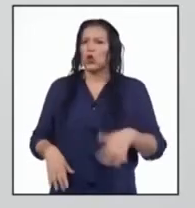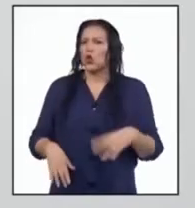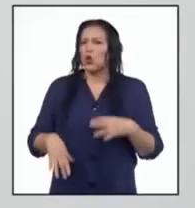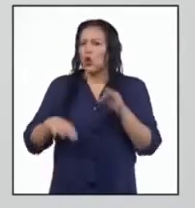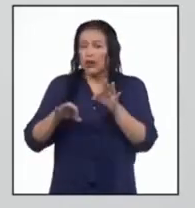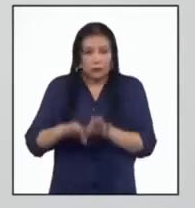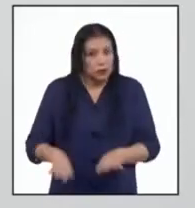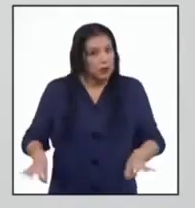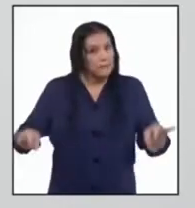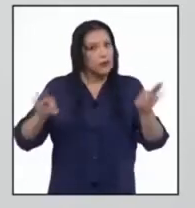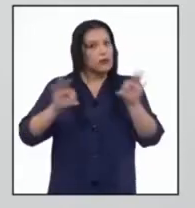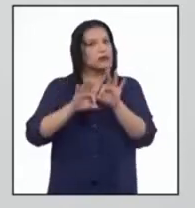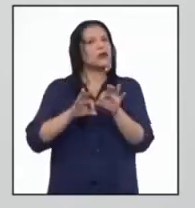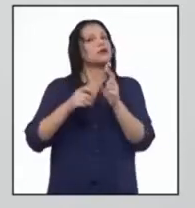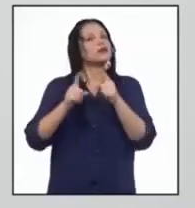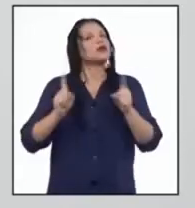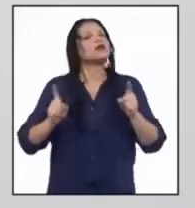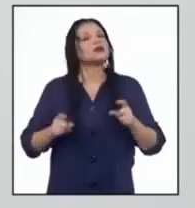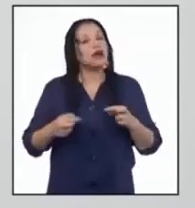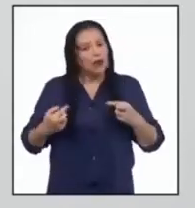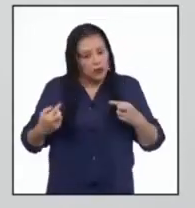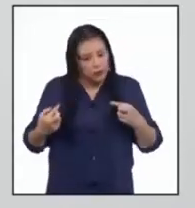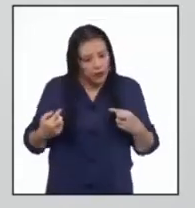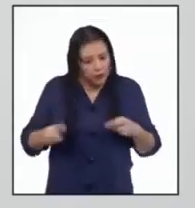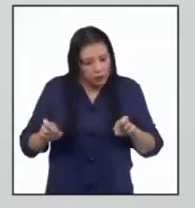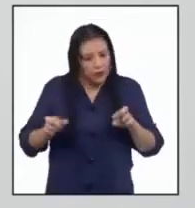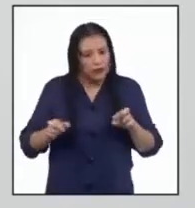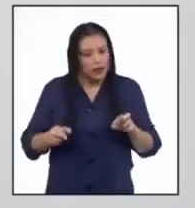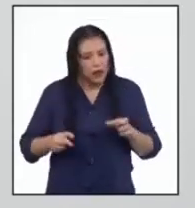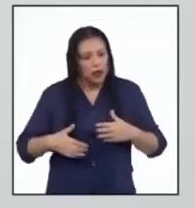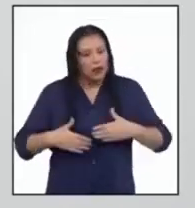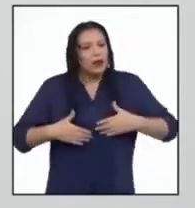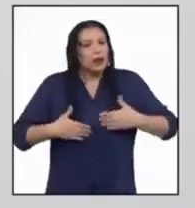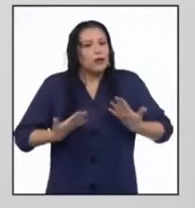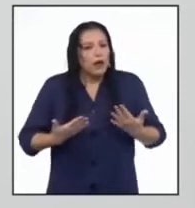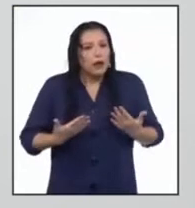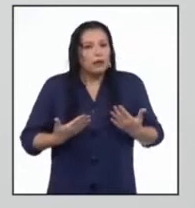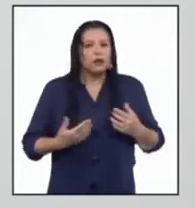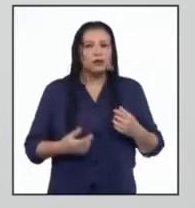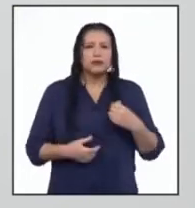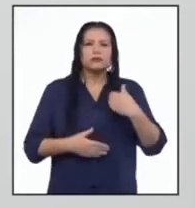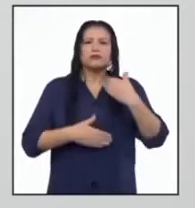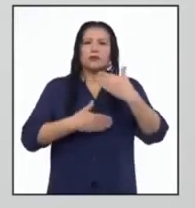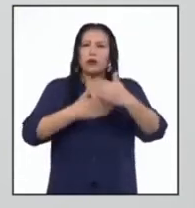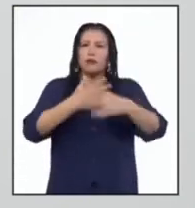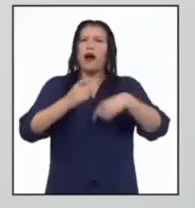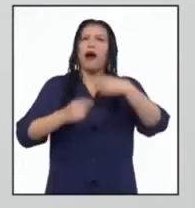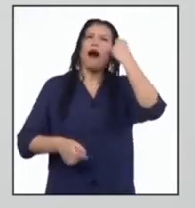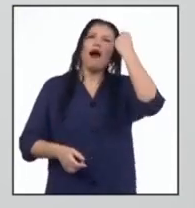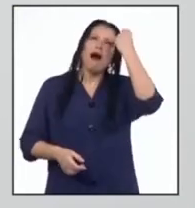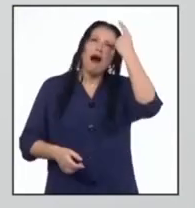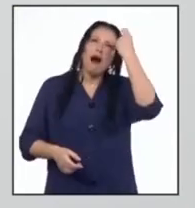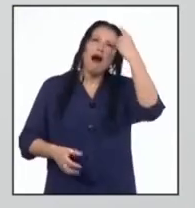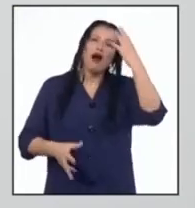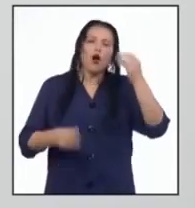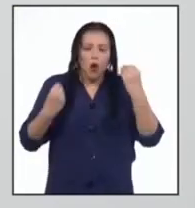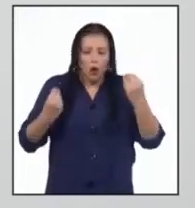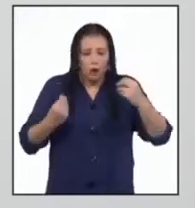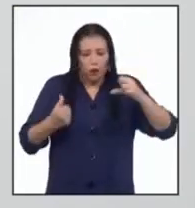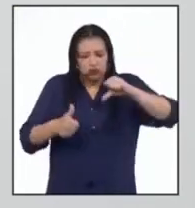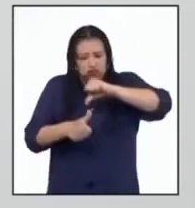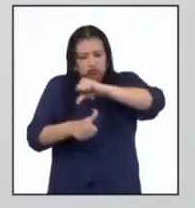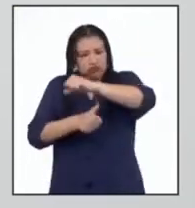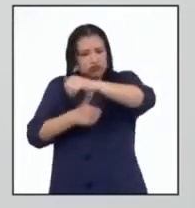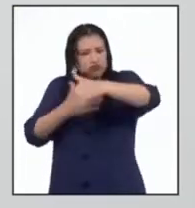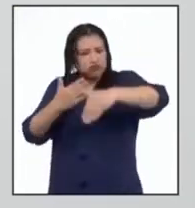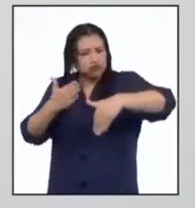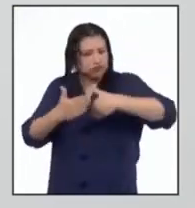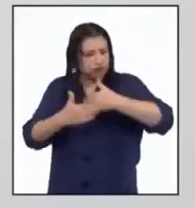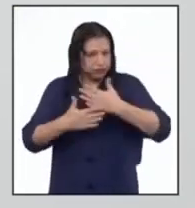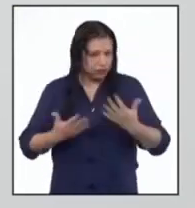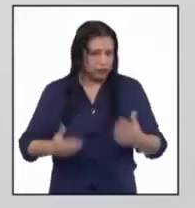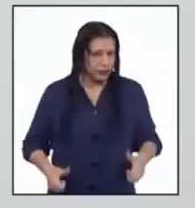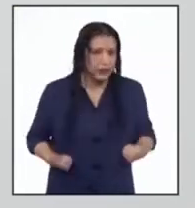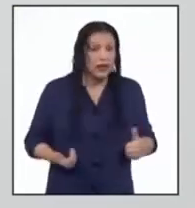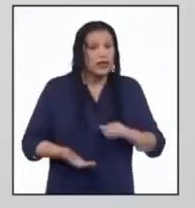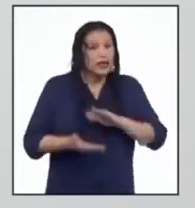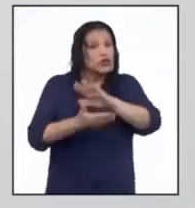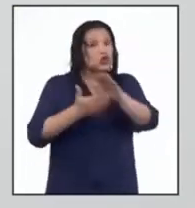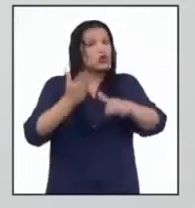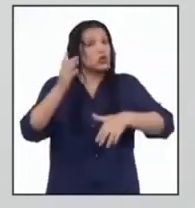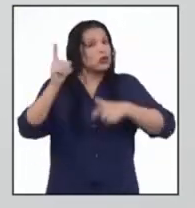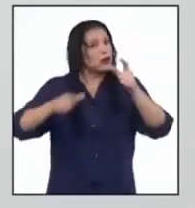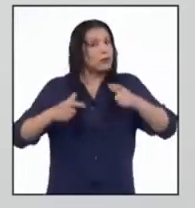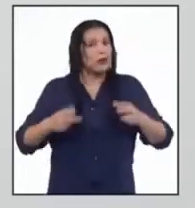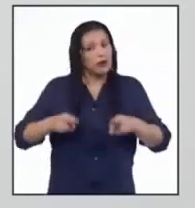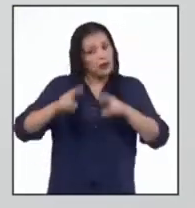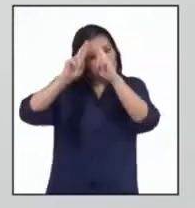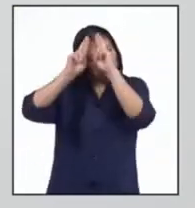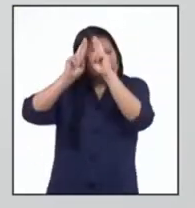importante, pero nos permite que nos vayamos haciendo conscientes de vivir en sociedad. Si todos respetan los derechos